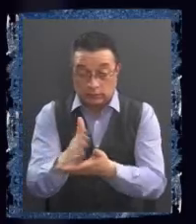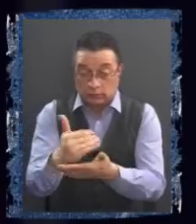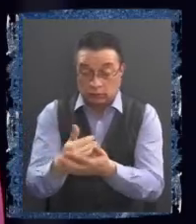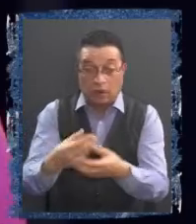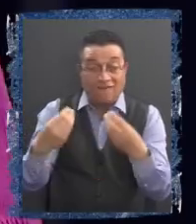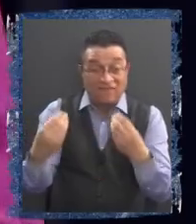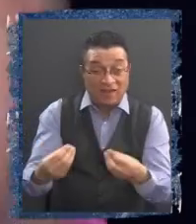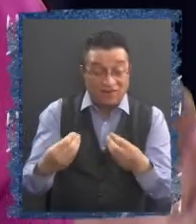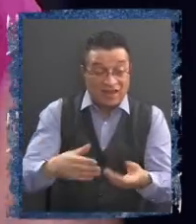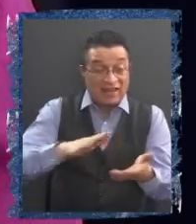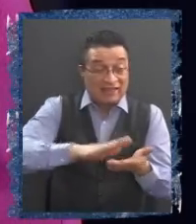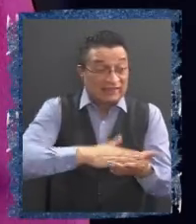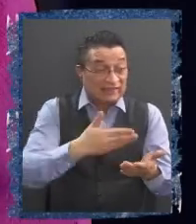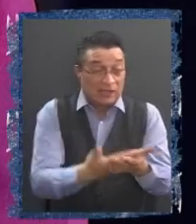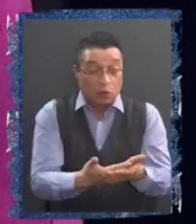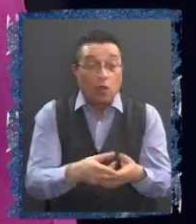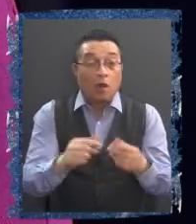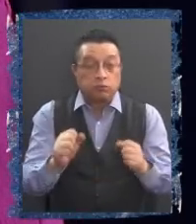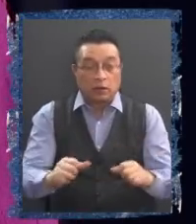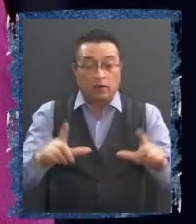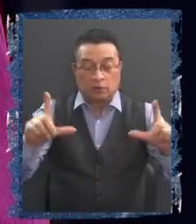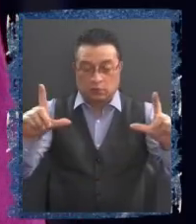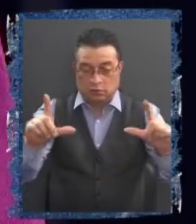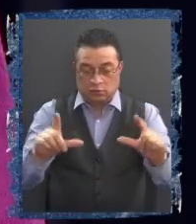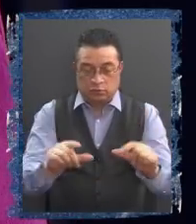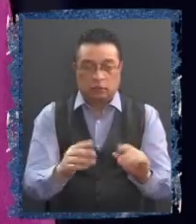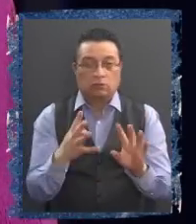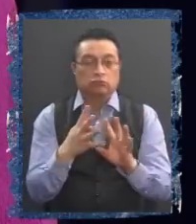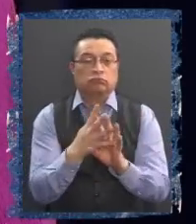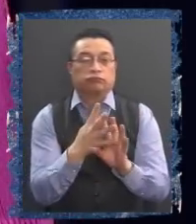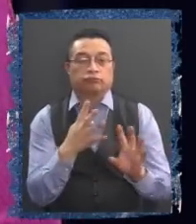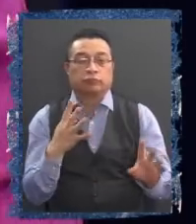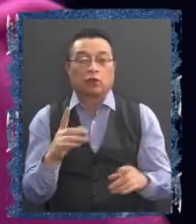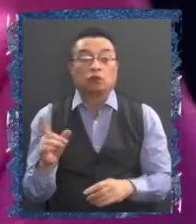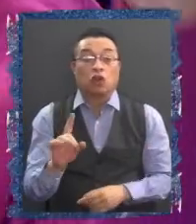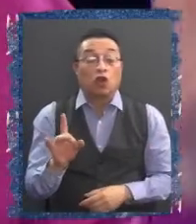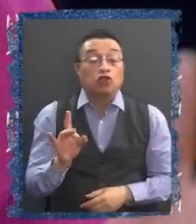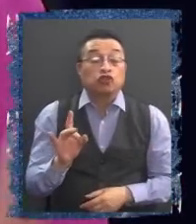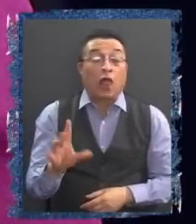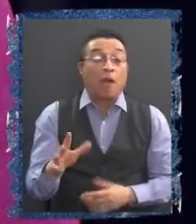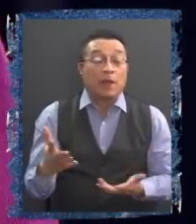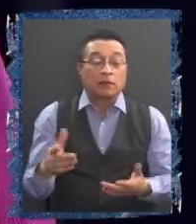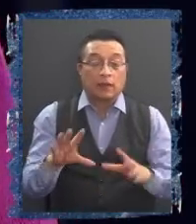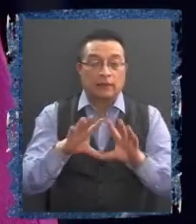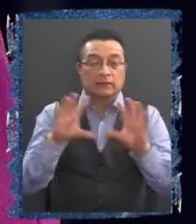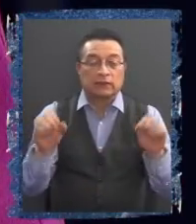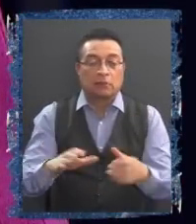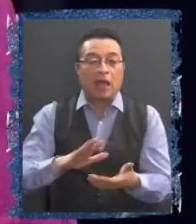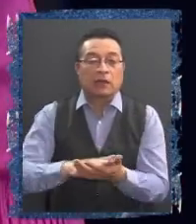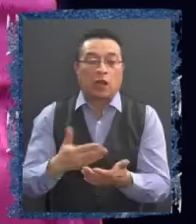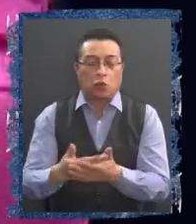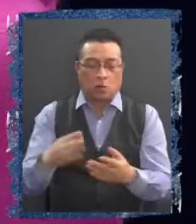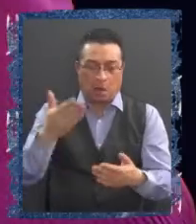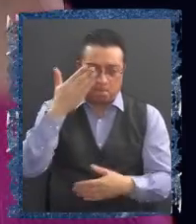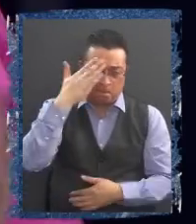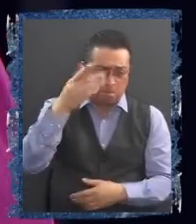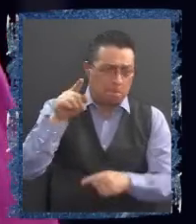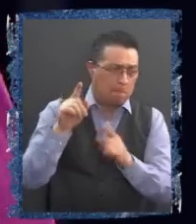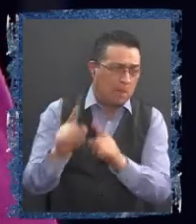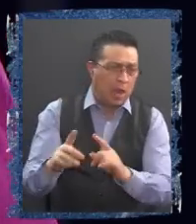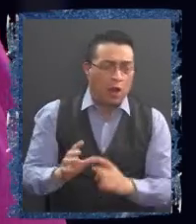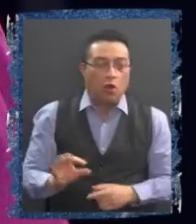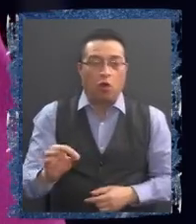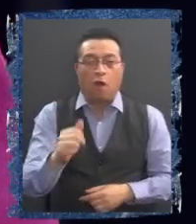en salud permitan reducir las listas de espera, que no solamente son porque el sistema de salud es malo o faltan